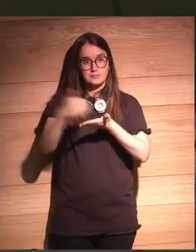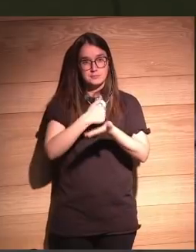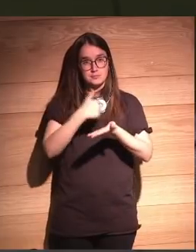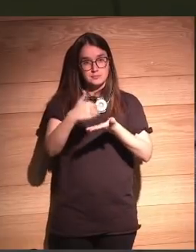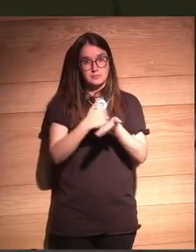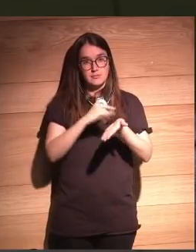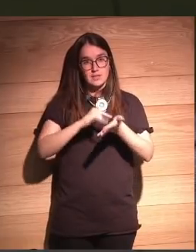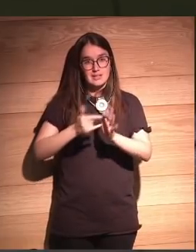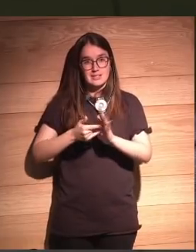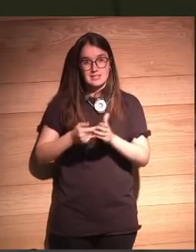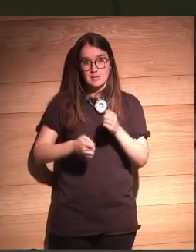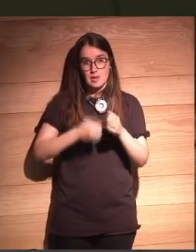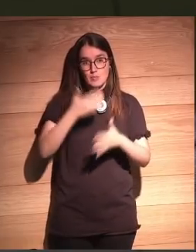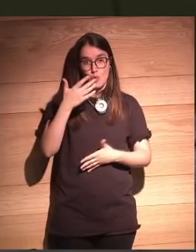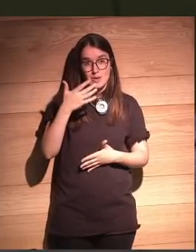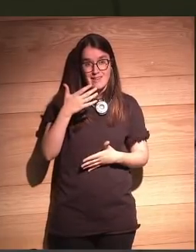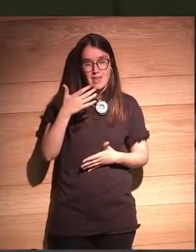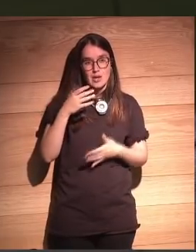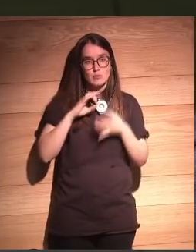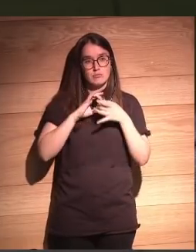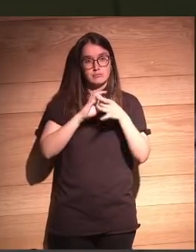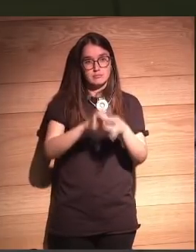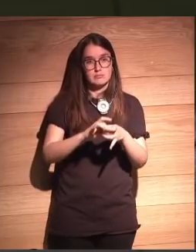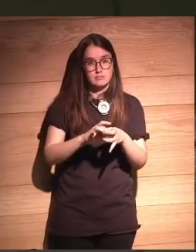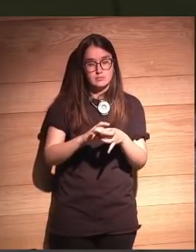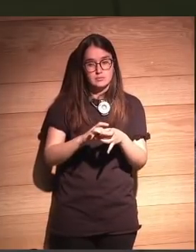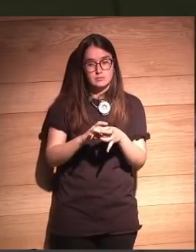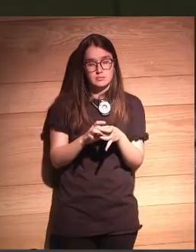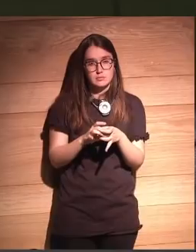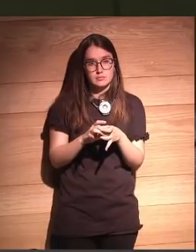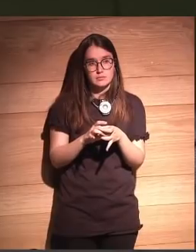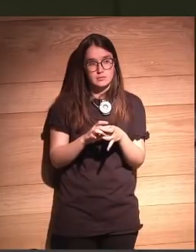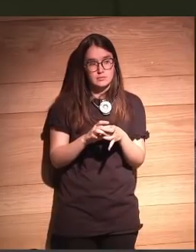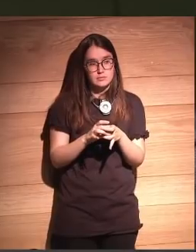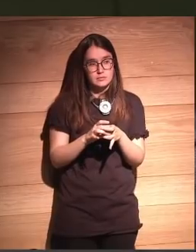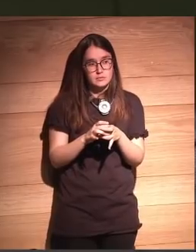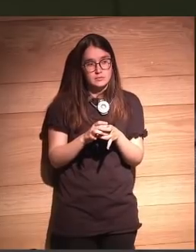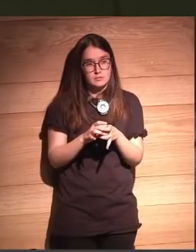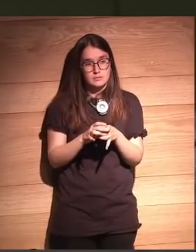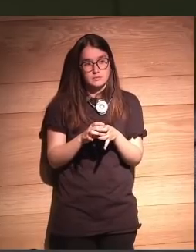el sistema inmobiliario vinculado con